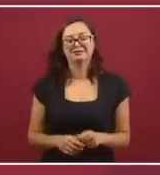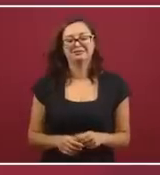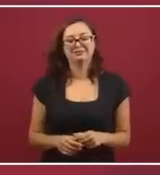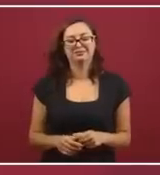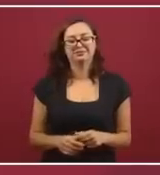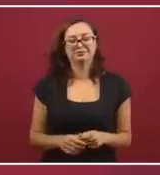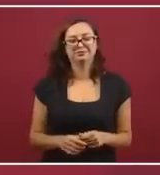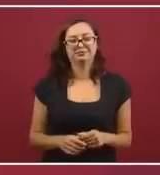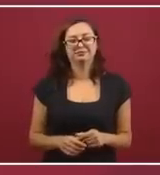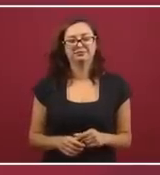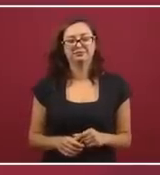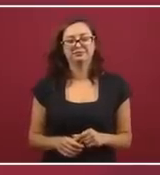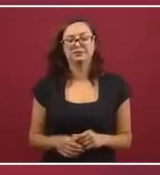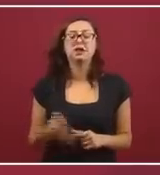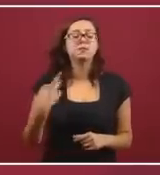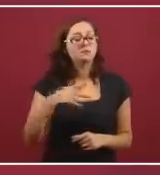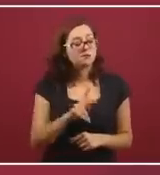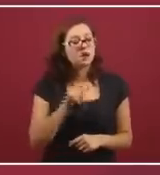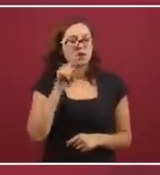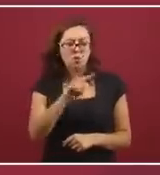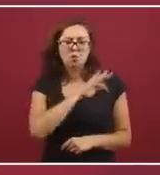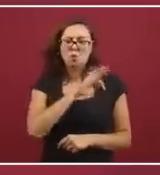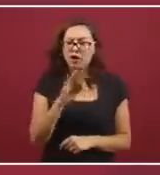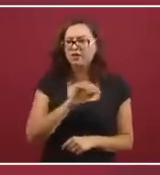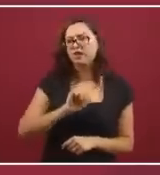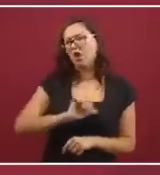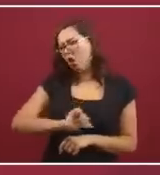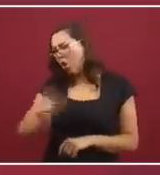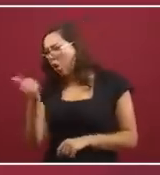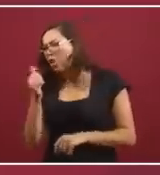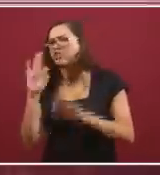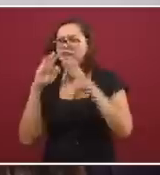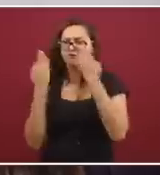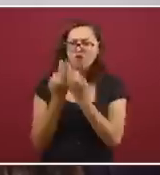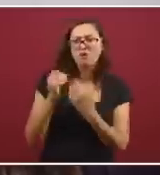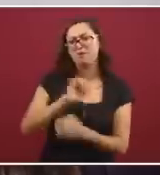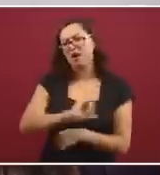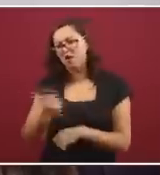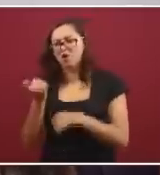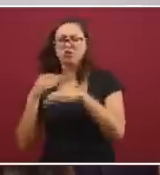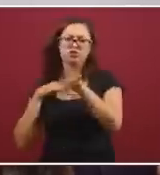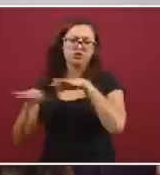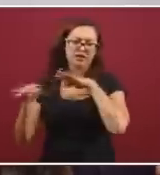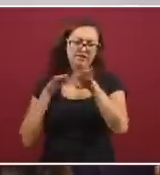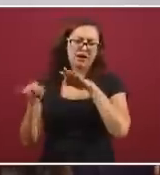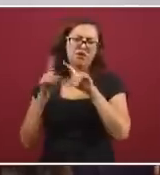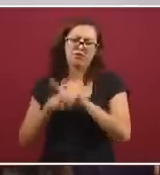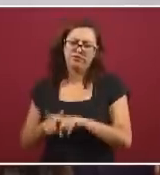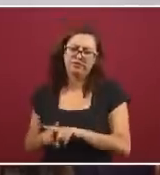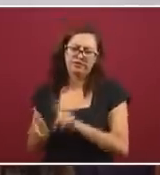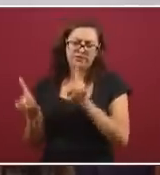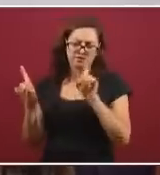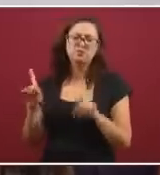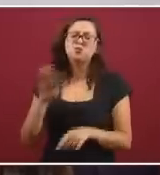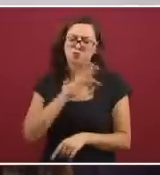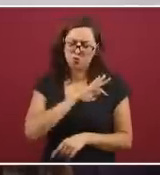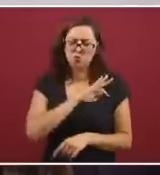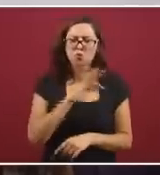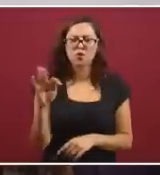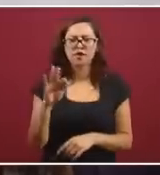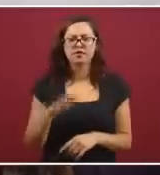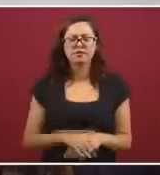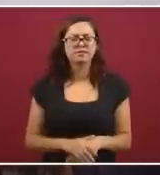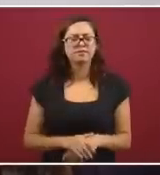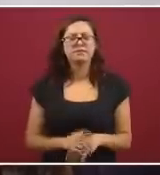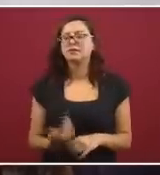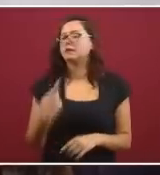pero es otro tipo de actividad ya no es lo mismo pero no se